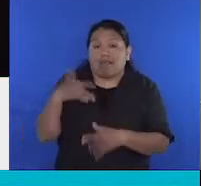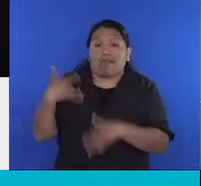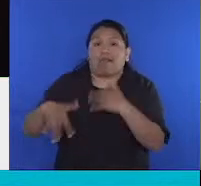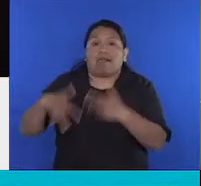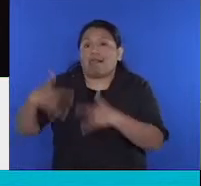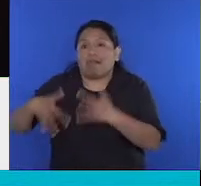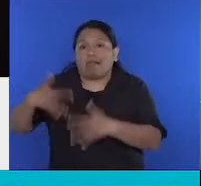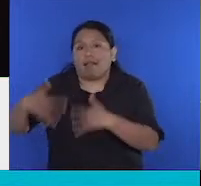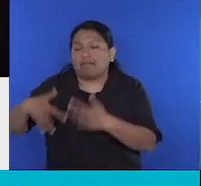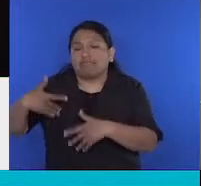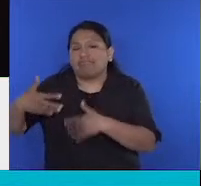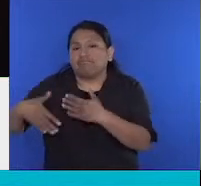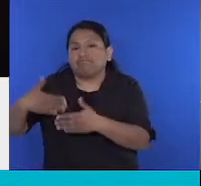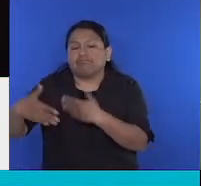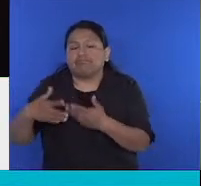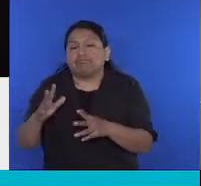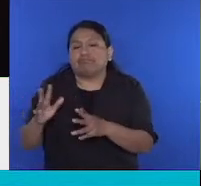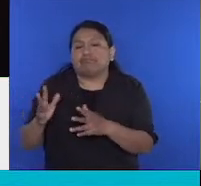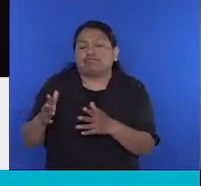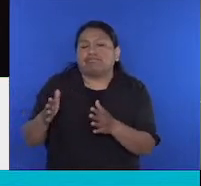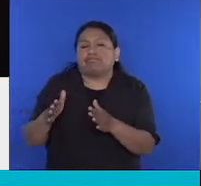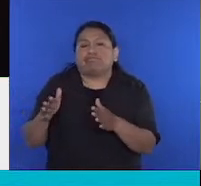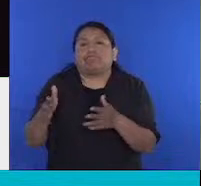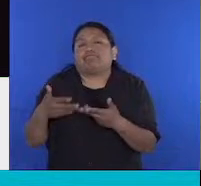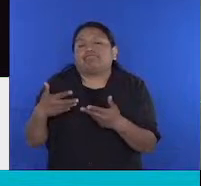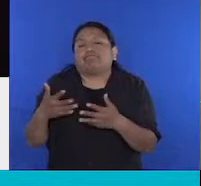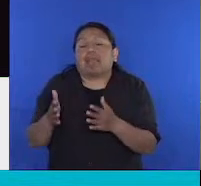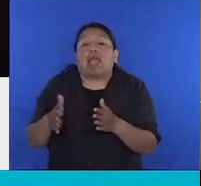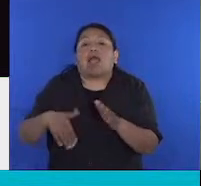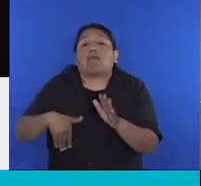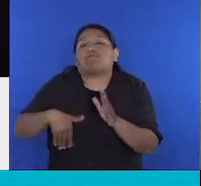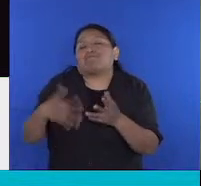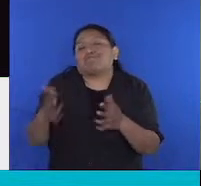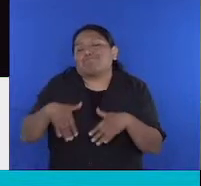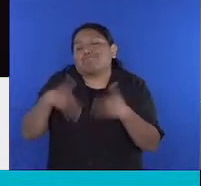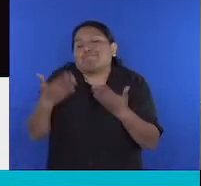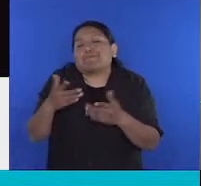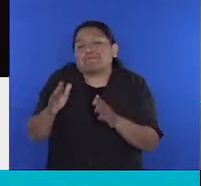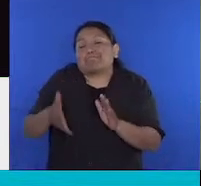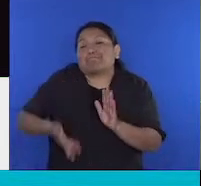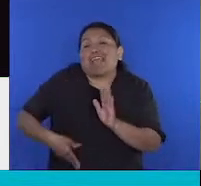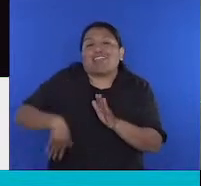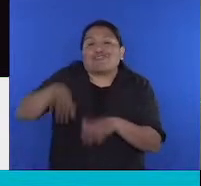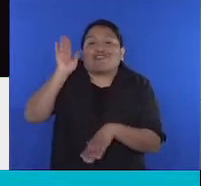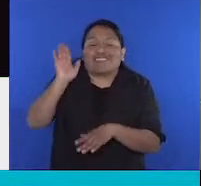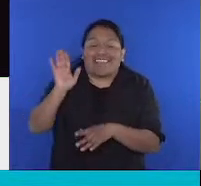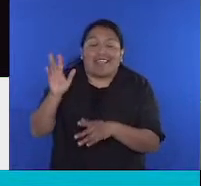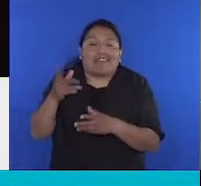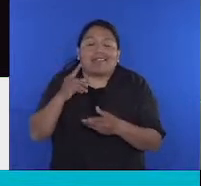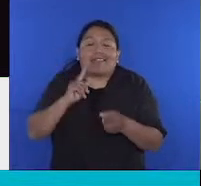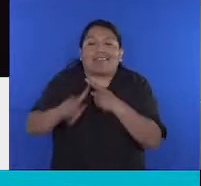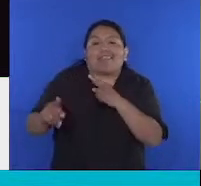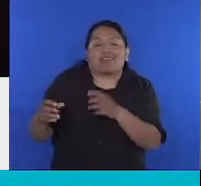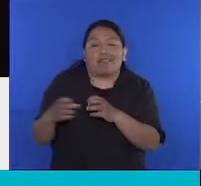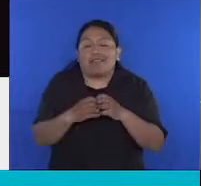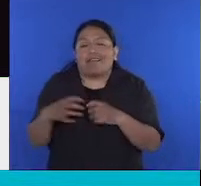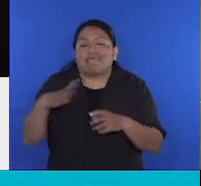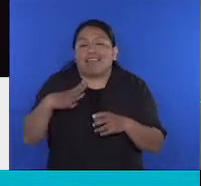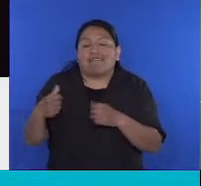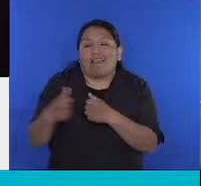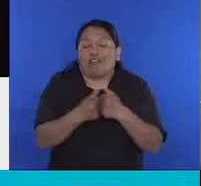aprovechar sus mayorías y llevarlo directamente al recinto sin los consensos básicos. Me parece que hubiera sido mucho